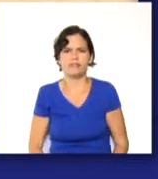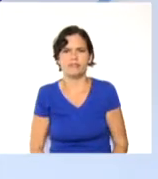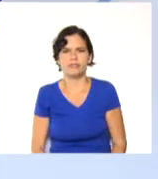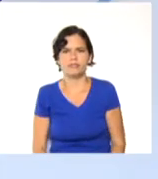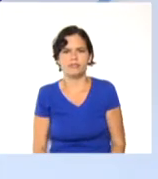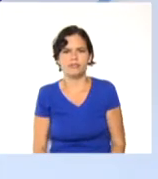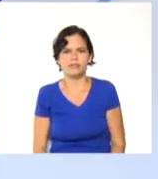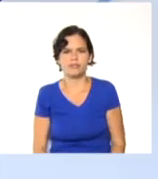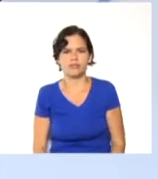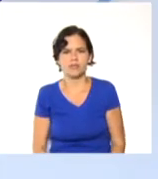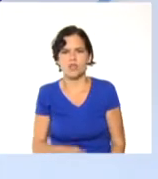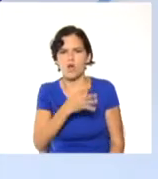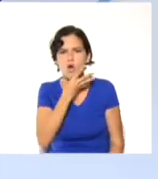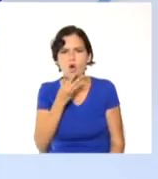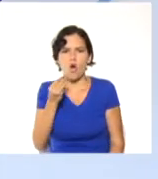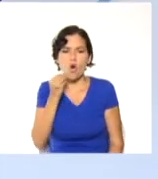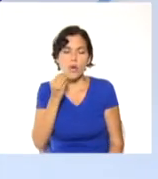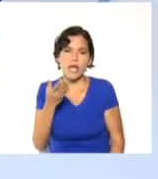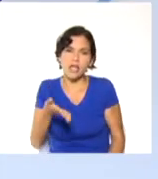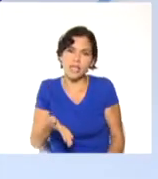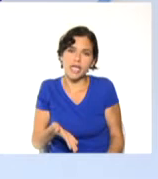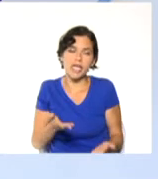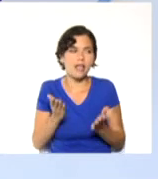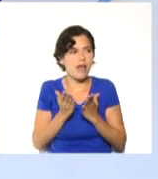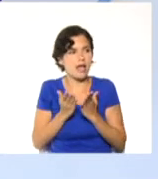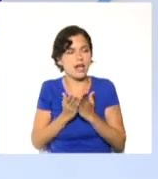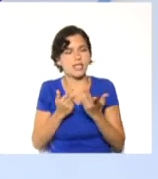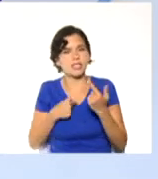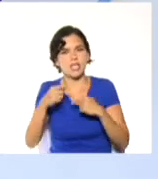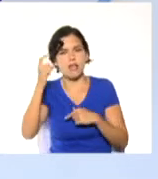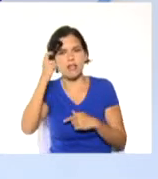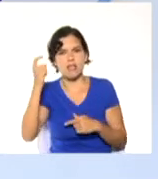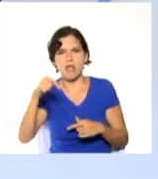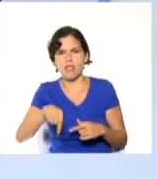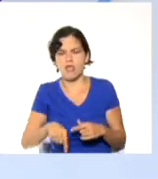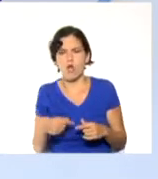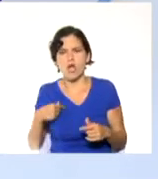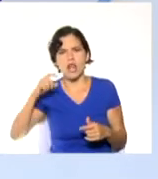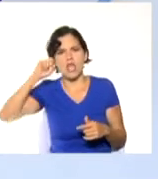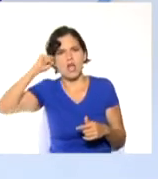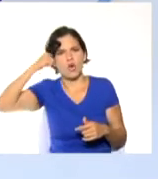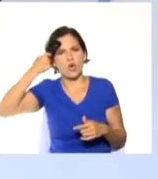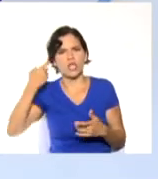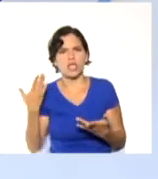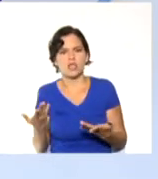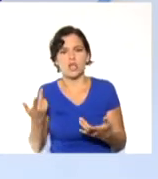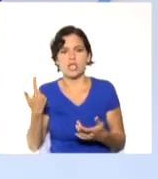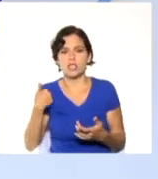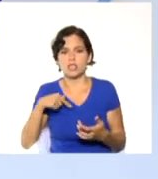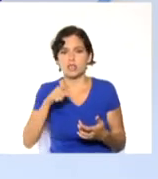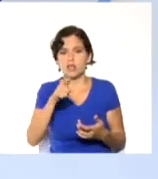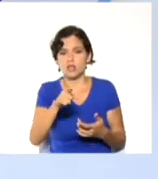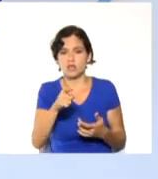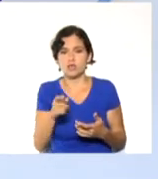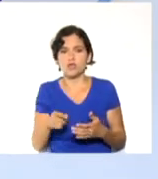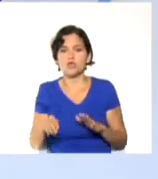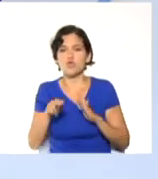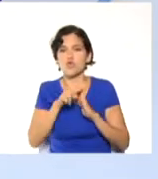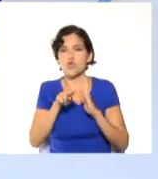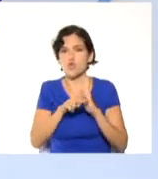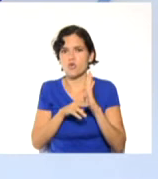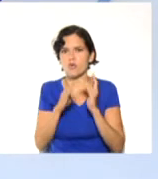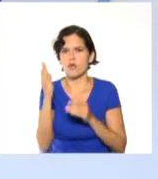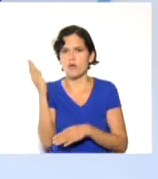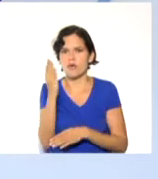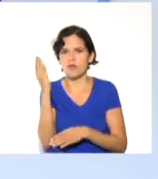recordándoles que deben tener sus medidas de bioseguridad, ¿ok? Usar el tapabocas, su antibacterial en la escuela. Vamos